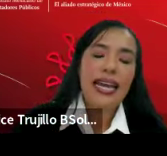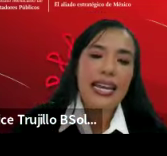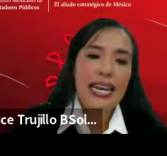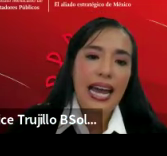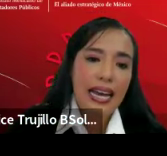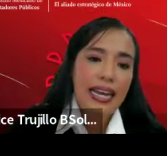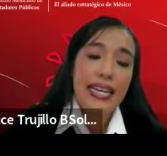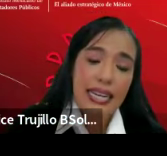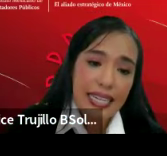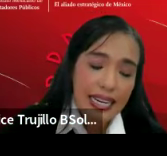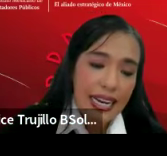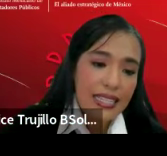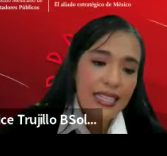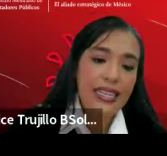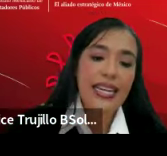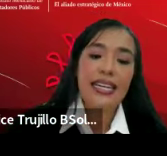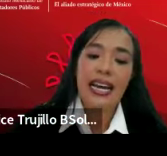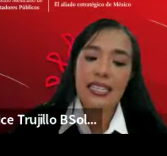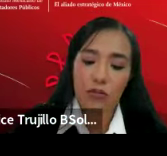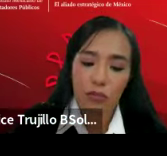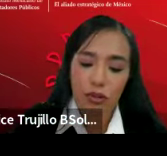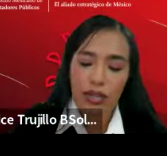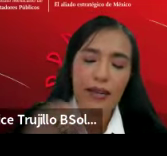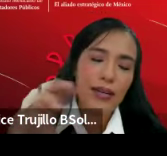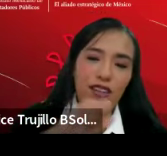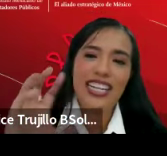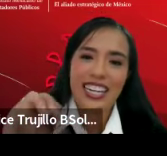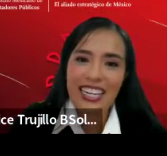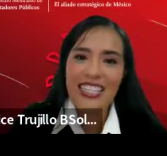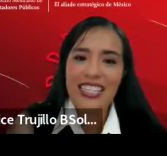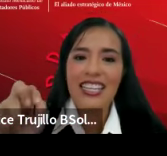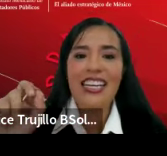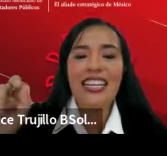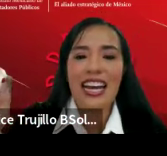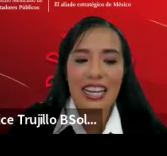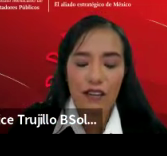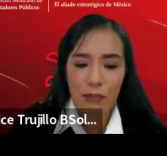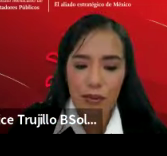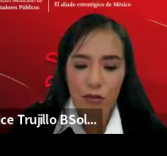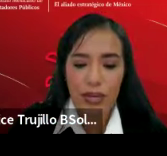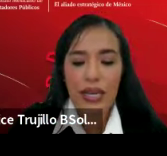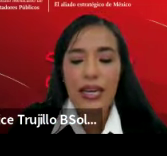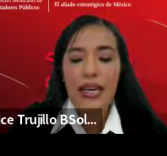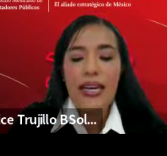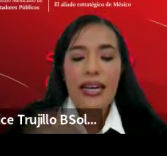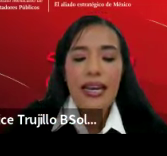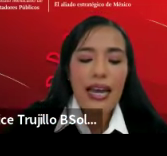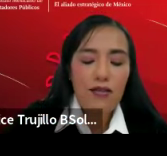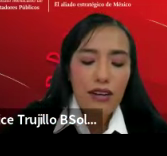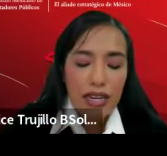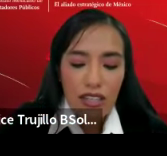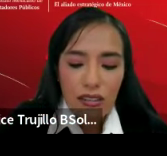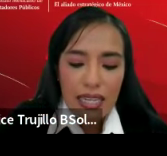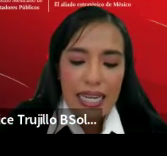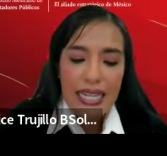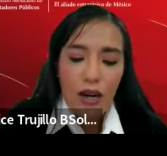encontrar en las reglas y en las en las reglas y en la LFPORP.